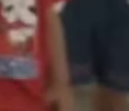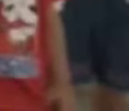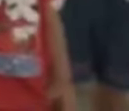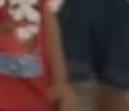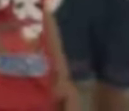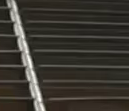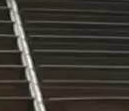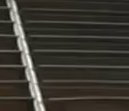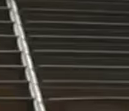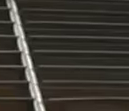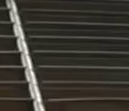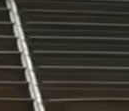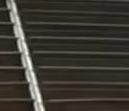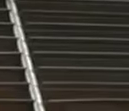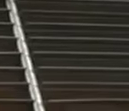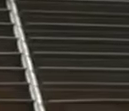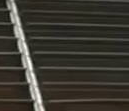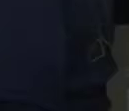y